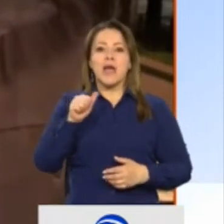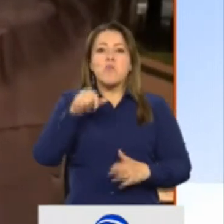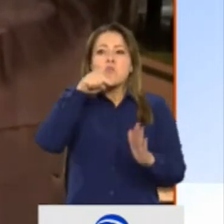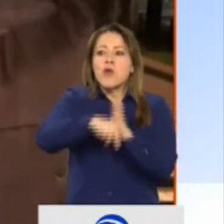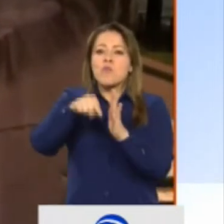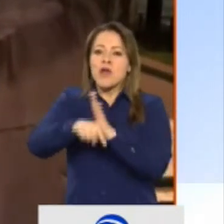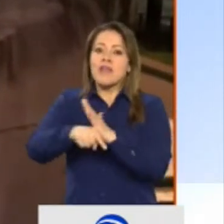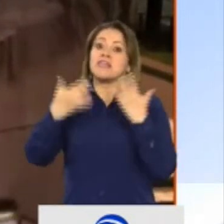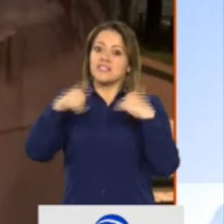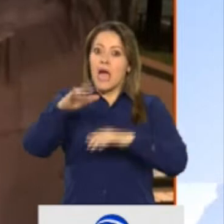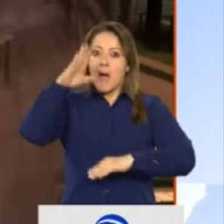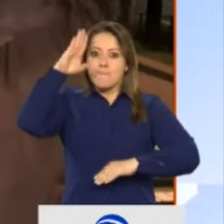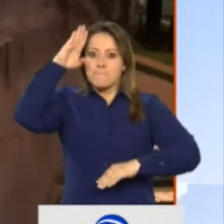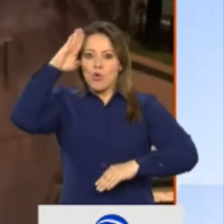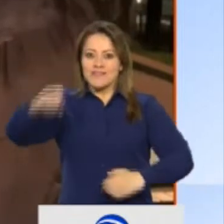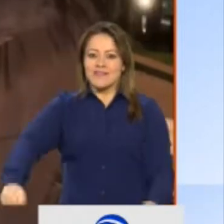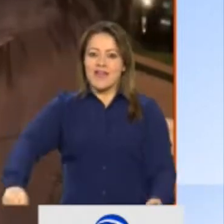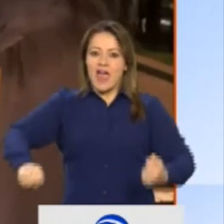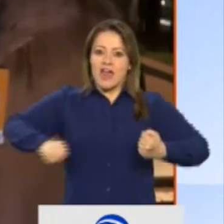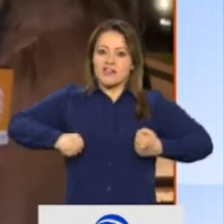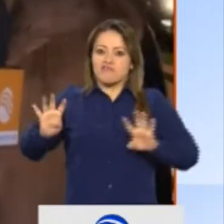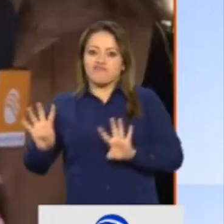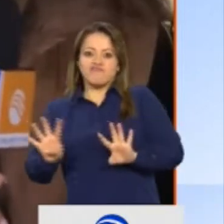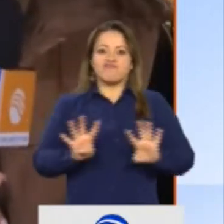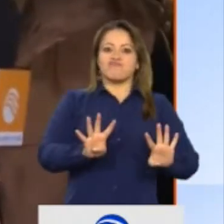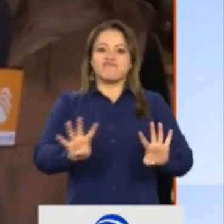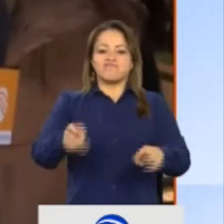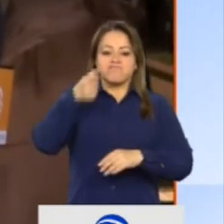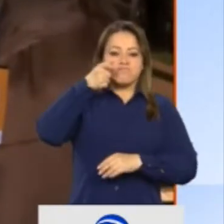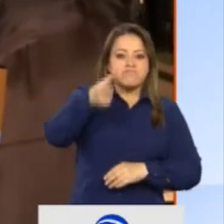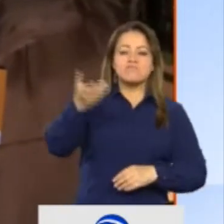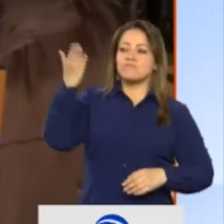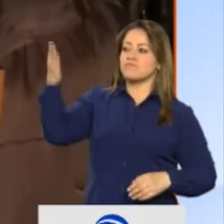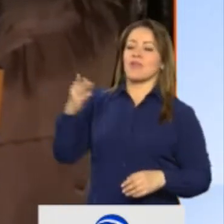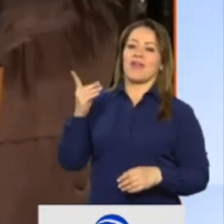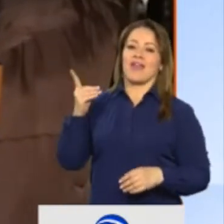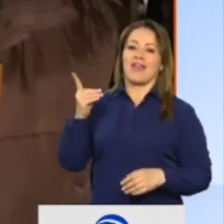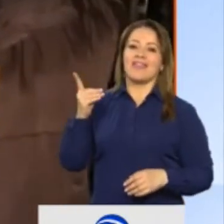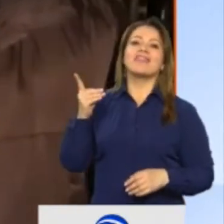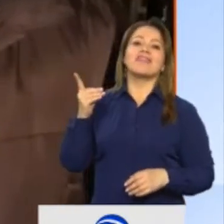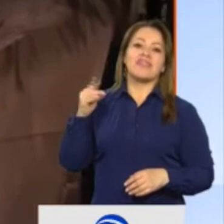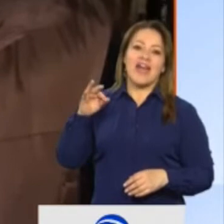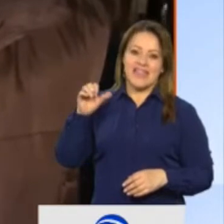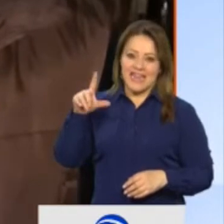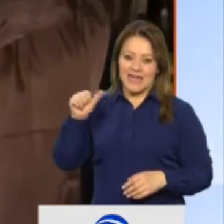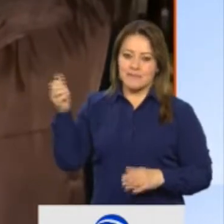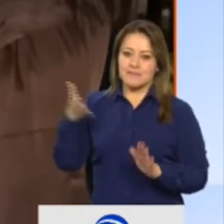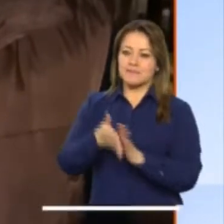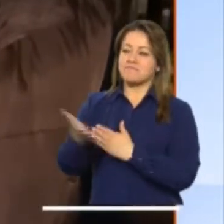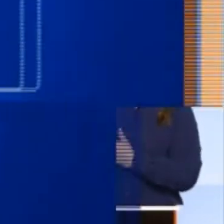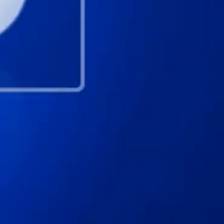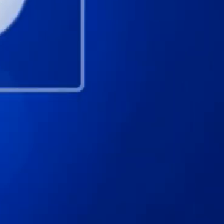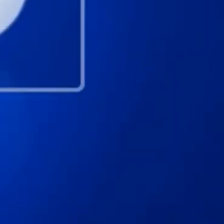por parte de la policía y el ejército en esa zona del país. Daniela Bustos, usted tiene más información de este Consejo de Seguridad. Adelante.